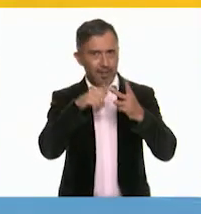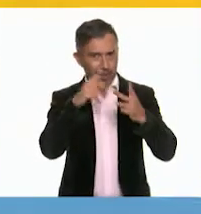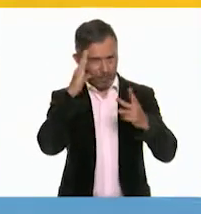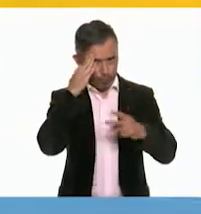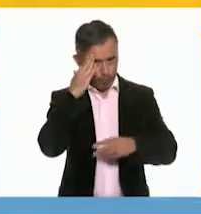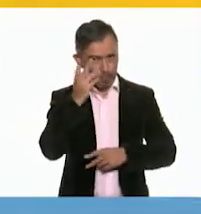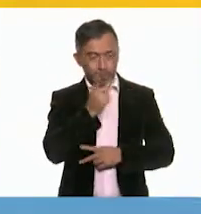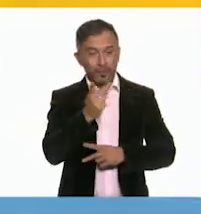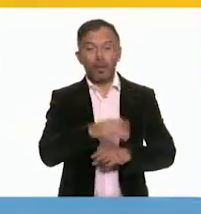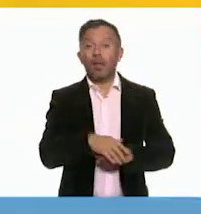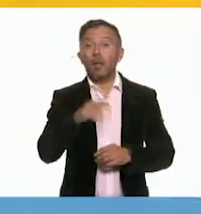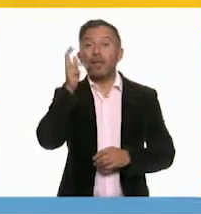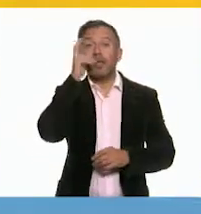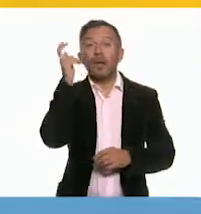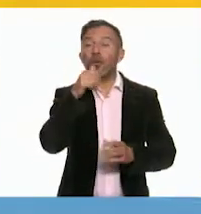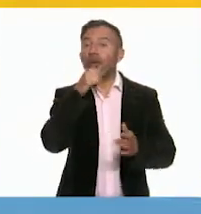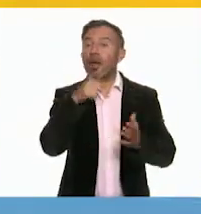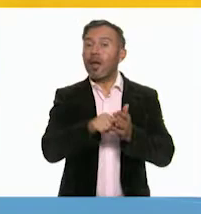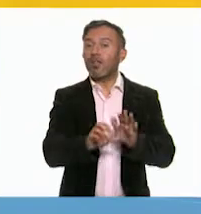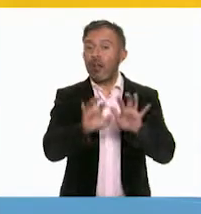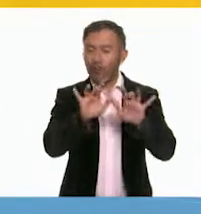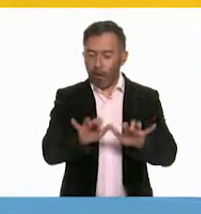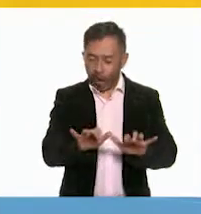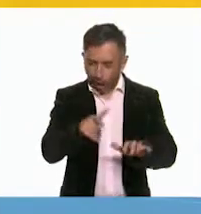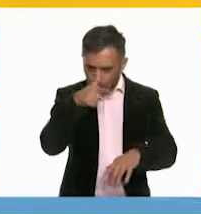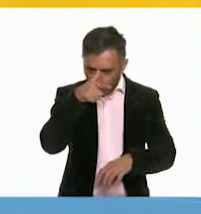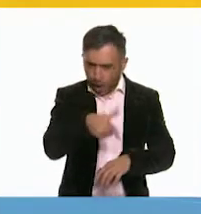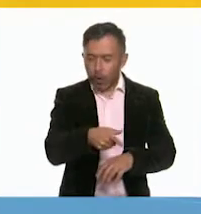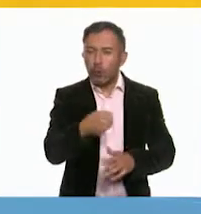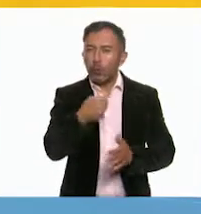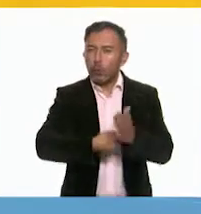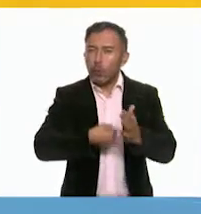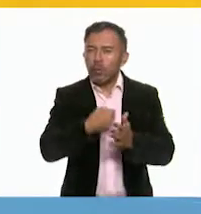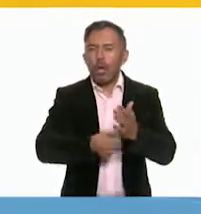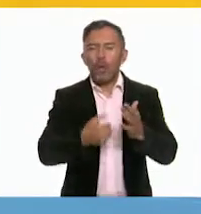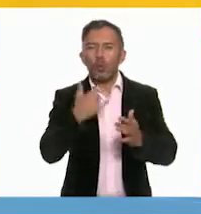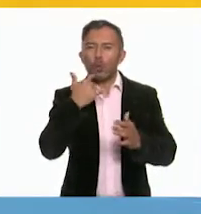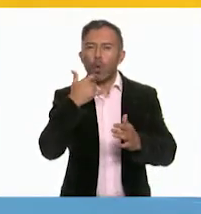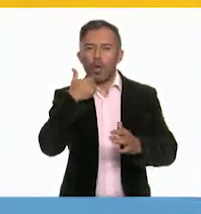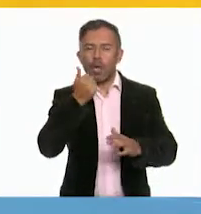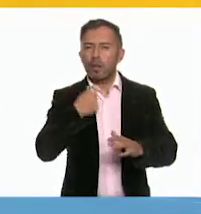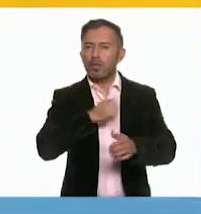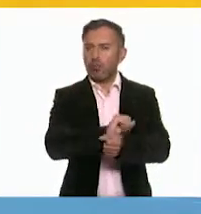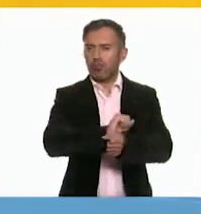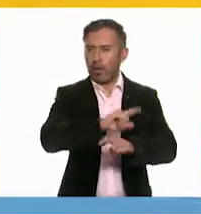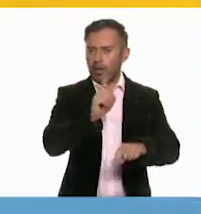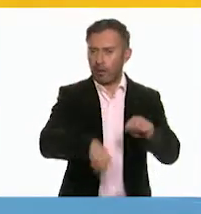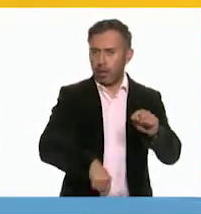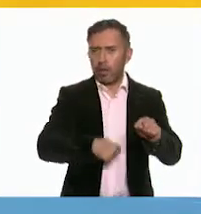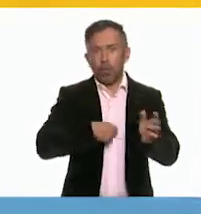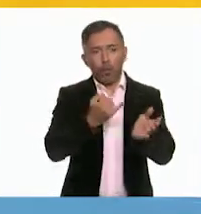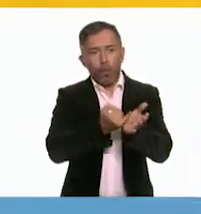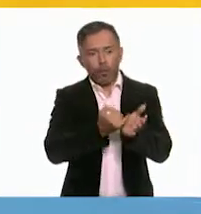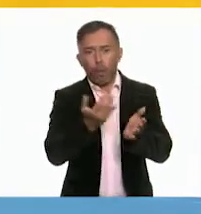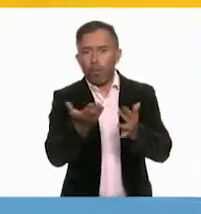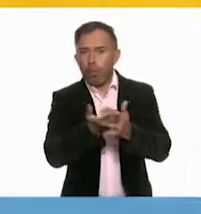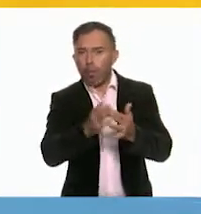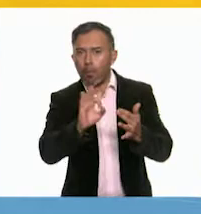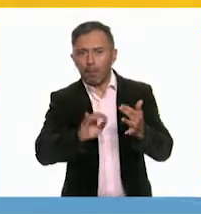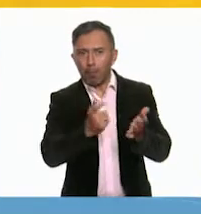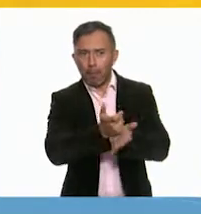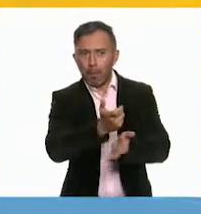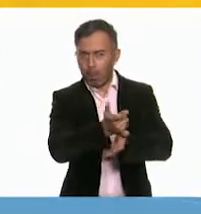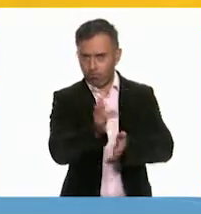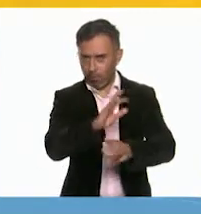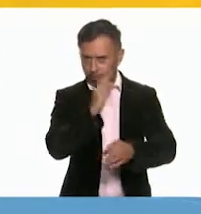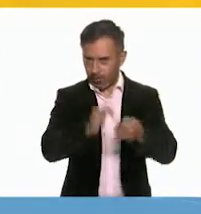Hidalgo podemos encontrar que su lucha buscaba erradicar la esclavitud, acabar con el pago de tributos, garantizar la igualdad